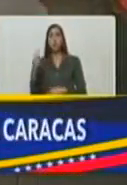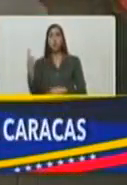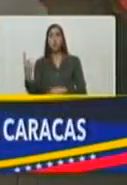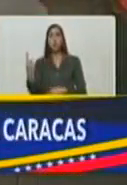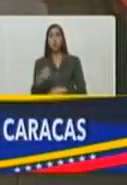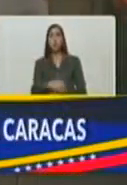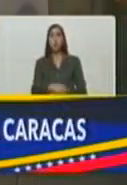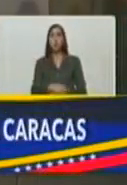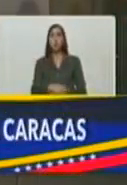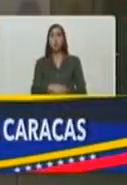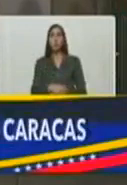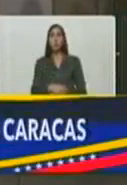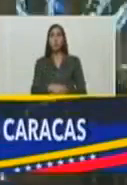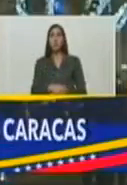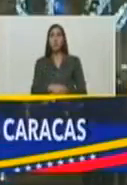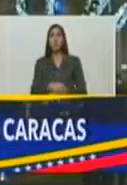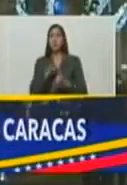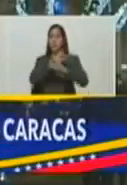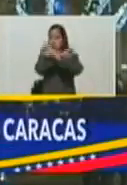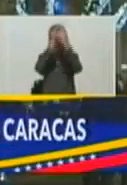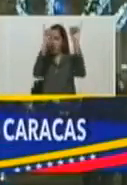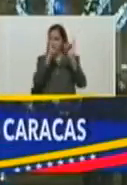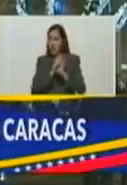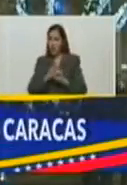4, 3, 2, 1. ¡Feliz